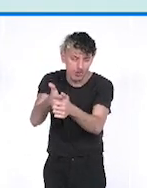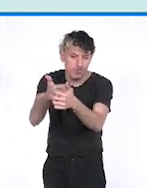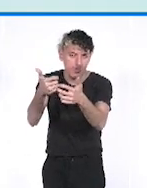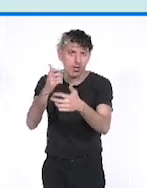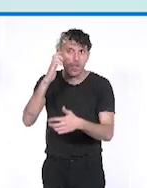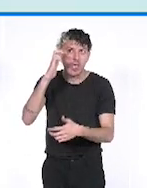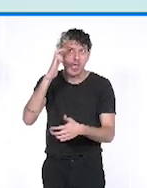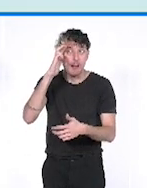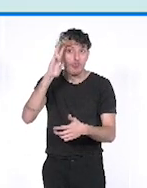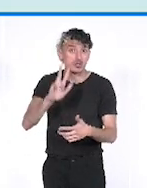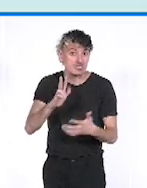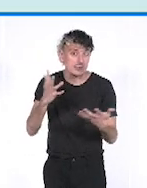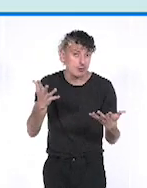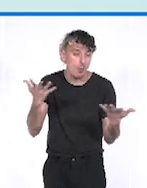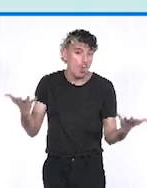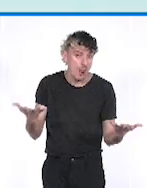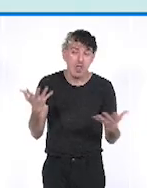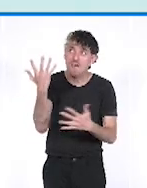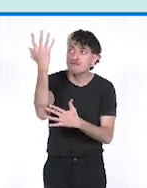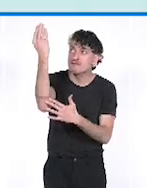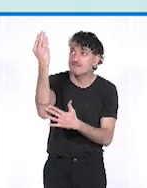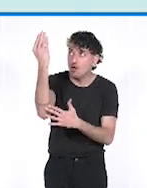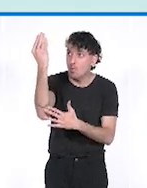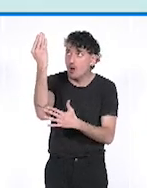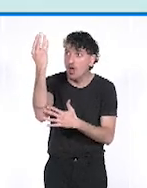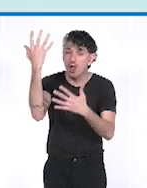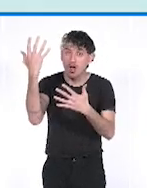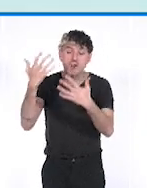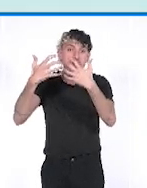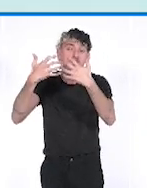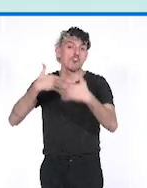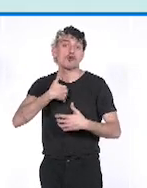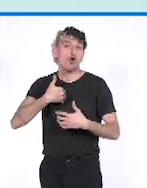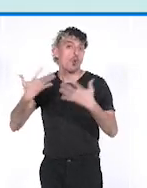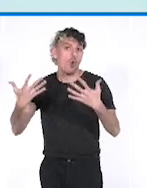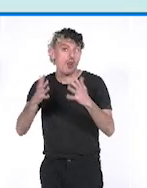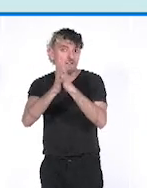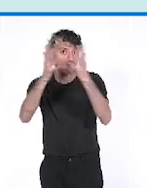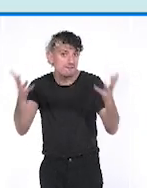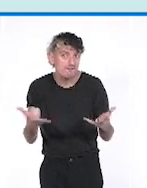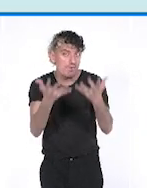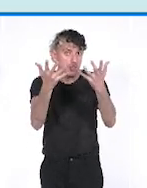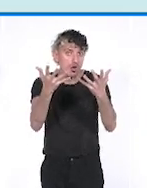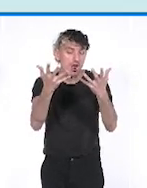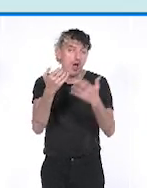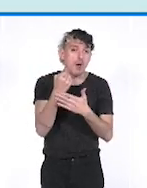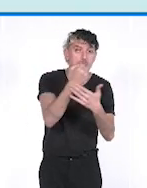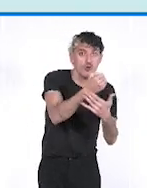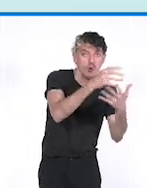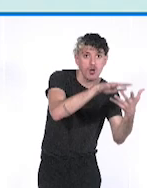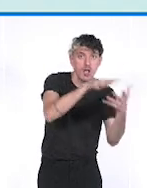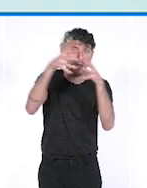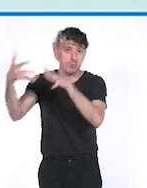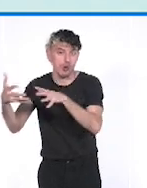que este tipo de figuras pueden servir de bisagra y acompañar procesos de desinstitucionalización de estas características entre las personas